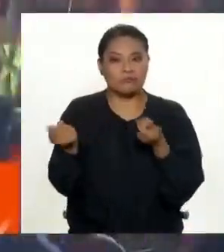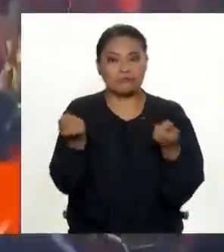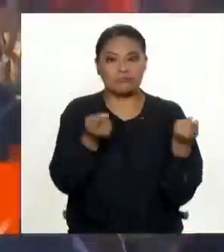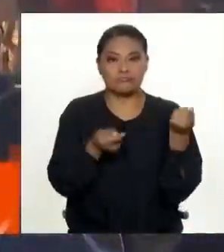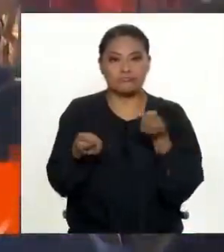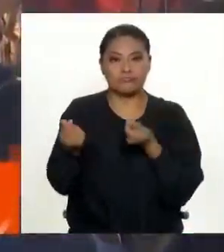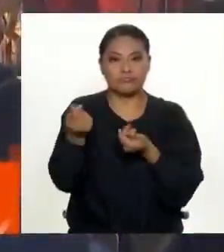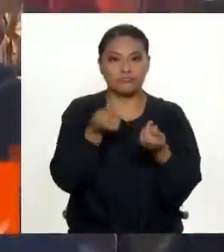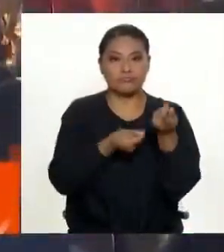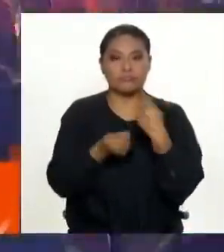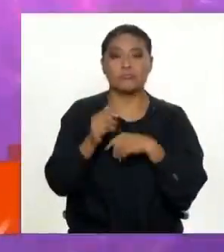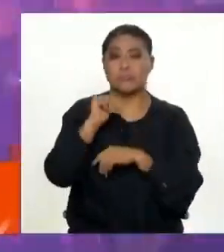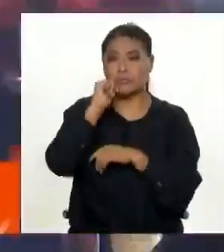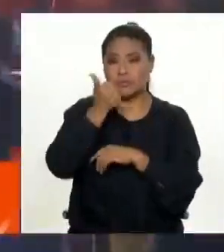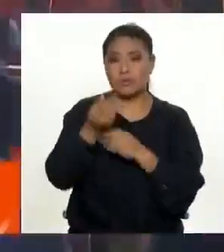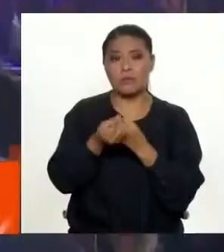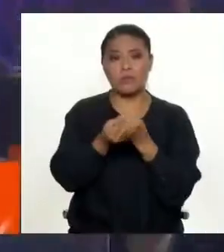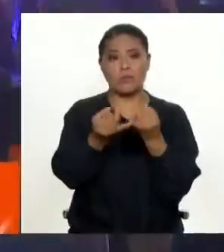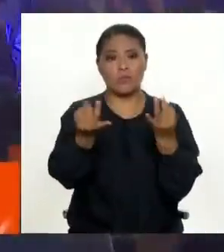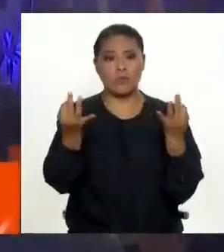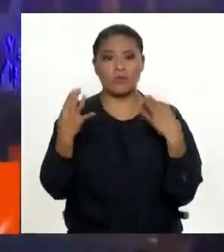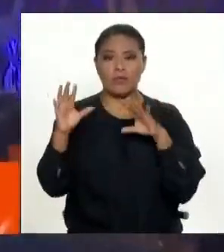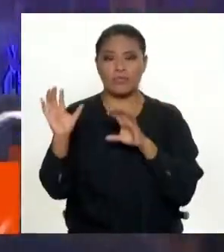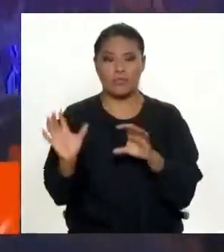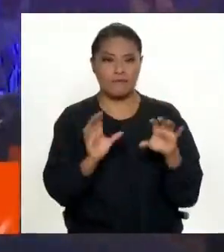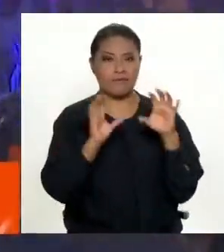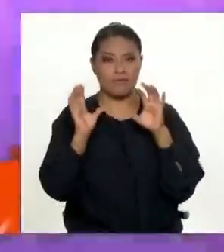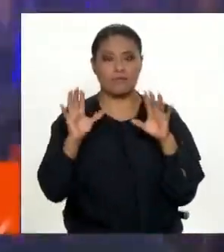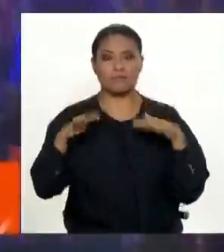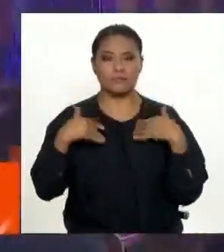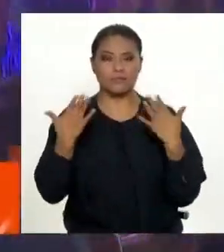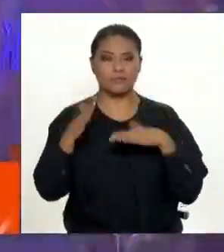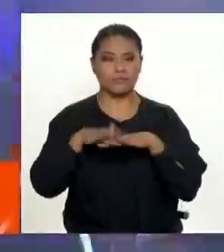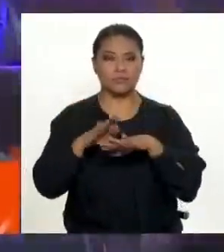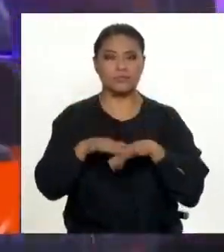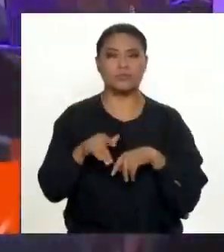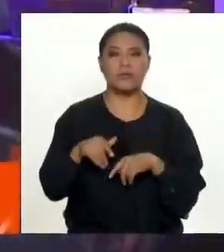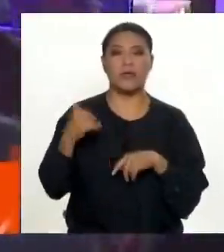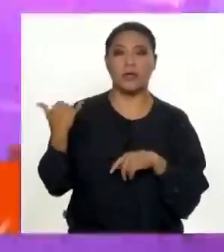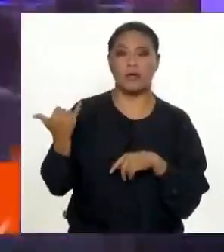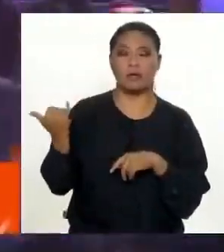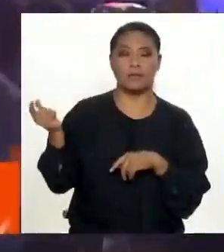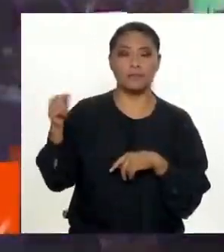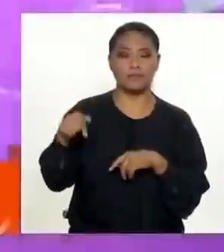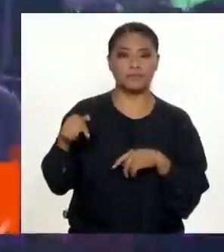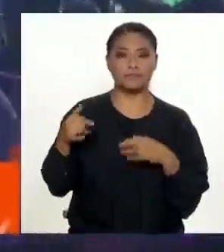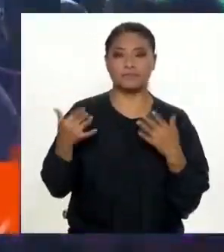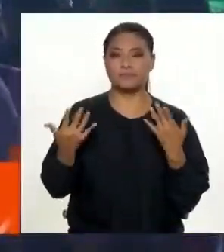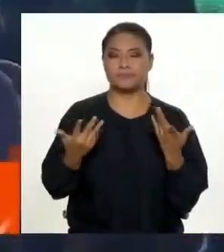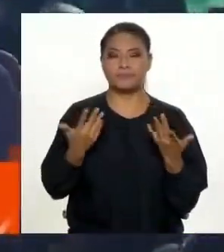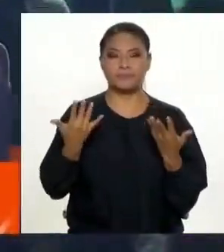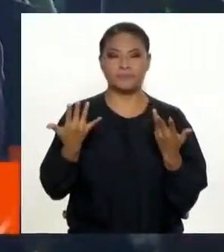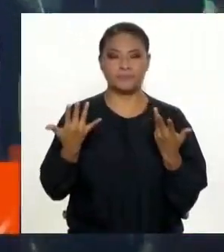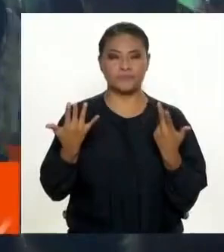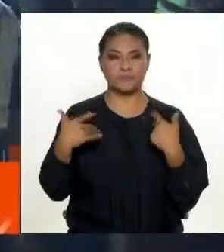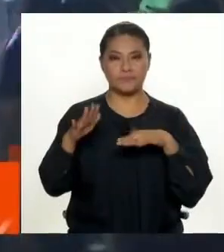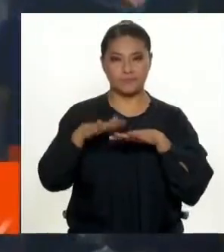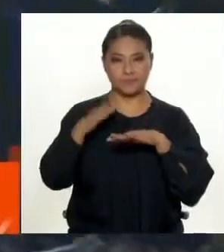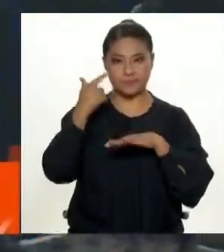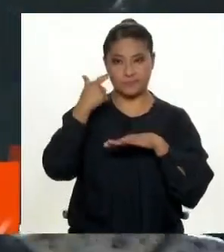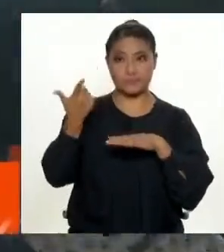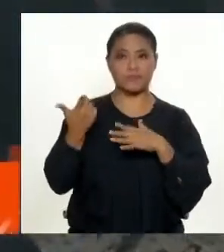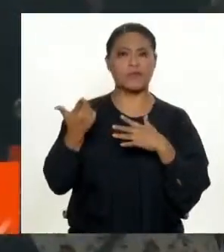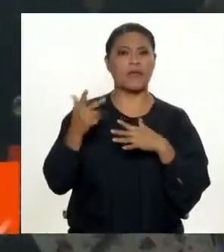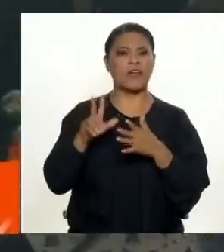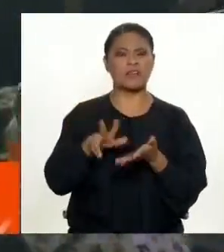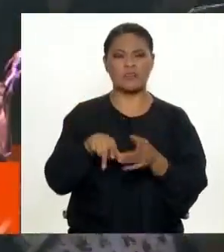muchos programas, actividades también previstas, como es también el Salto del Yundo,